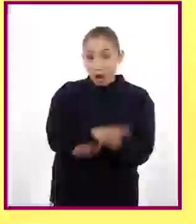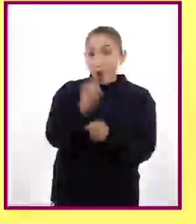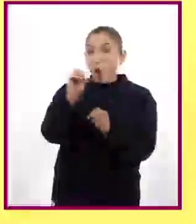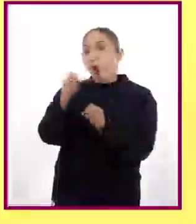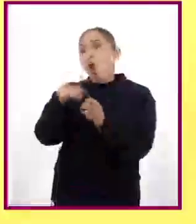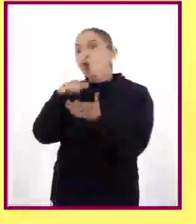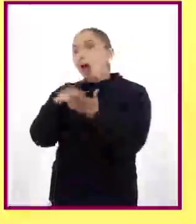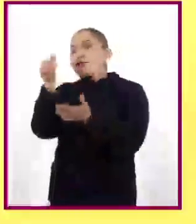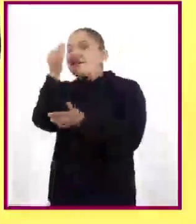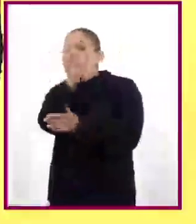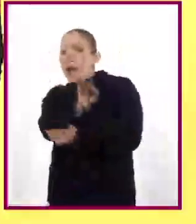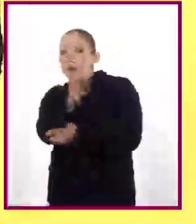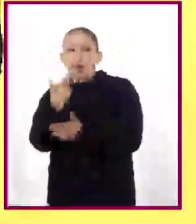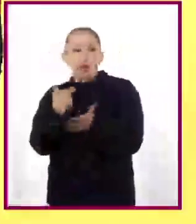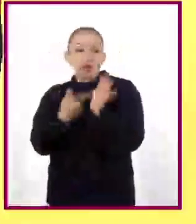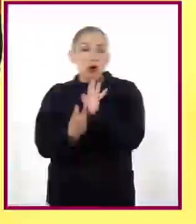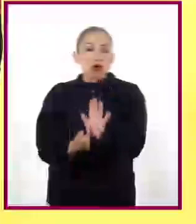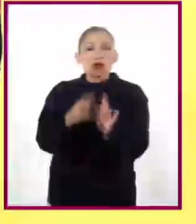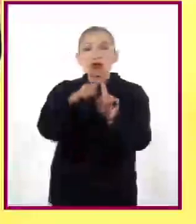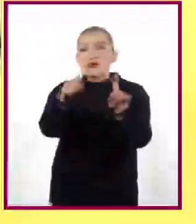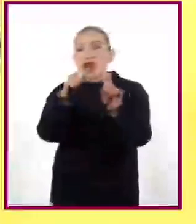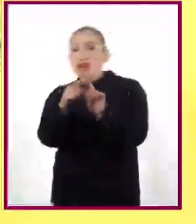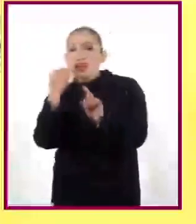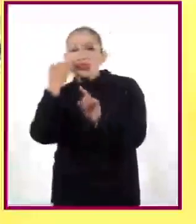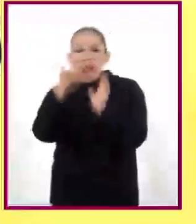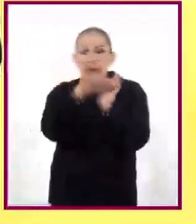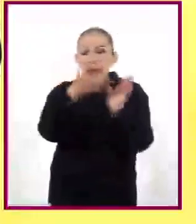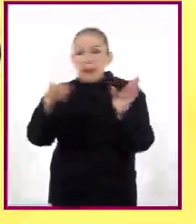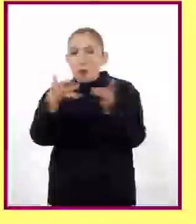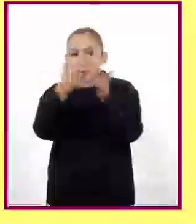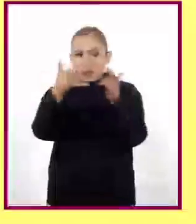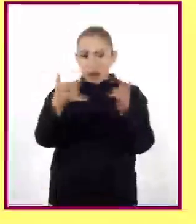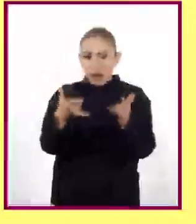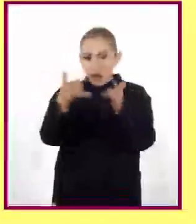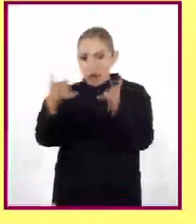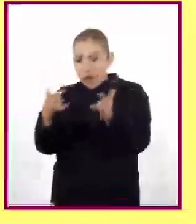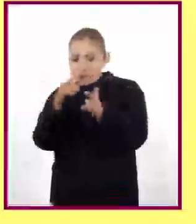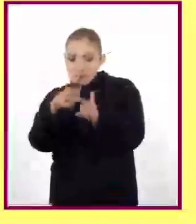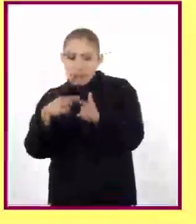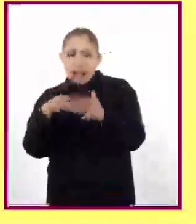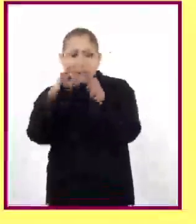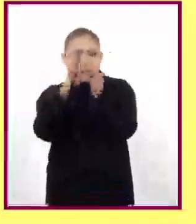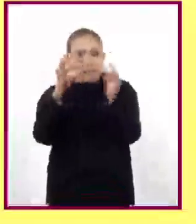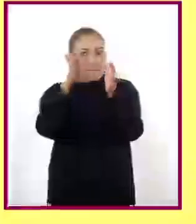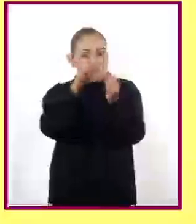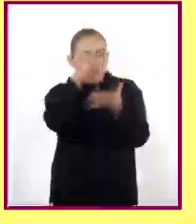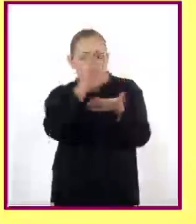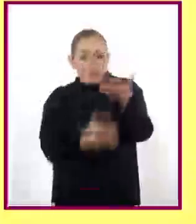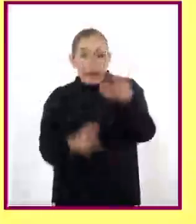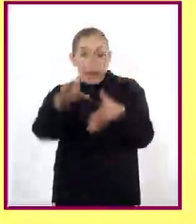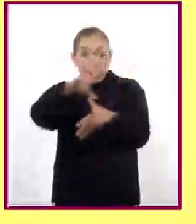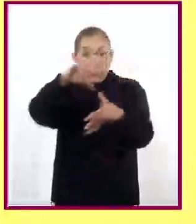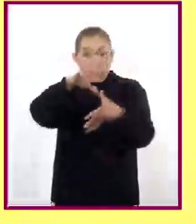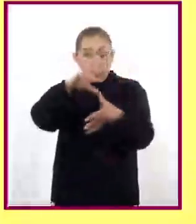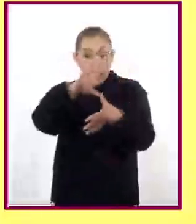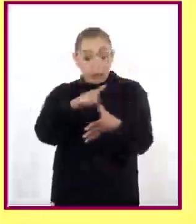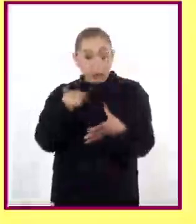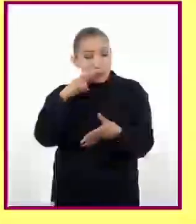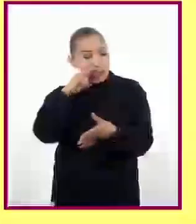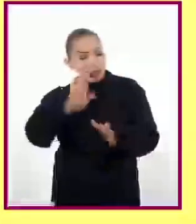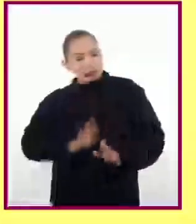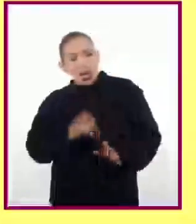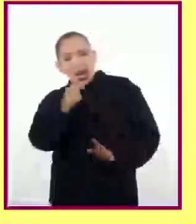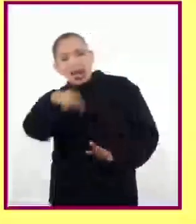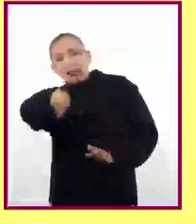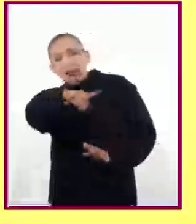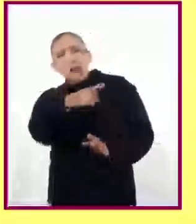y ficticios y demostrarnos distintas épocas de nuestra historia, la narrativa latinoamericana da constancia del carácter